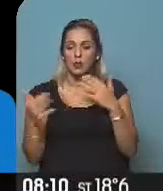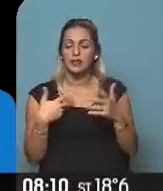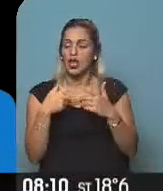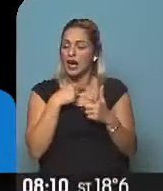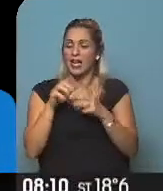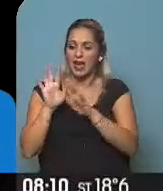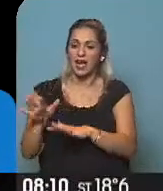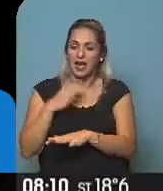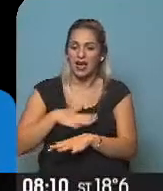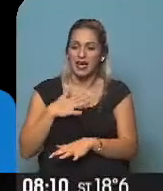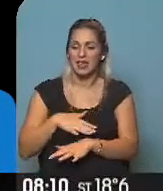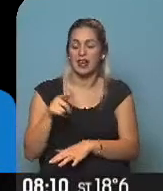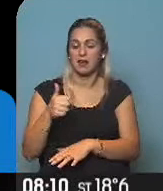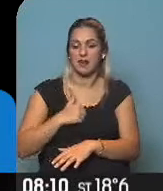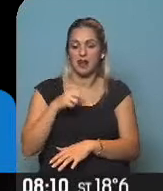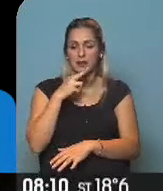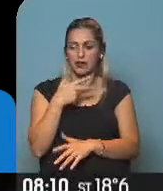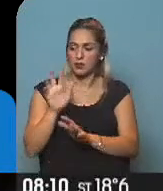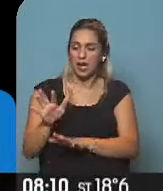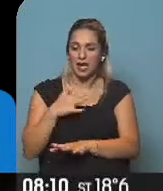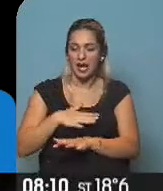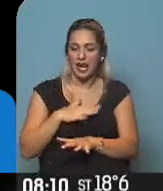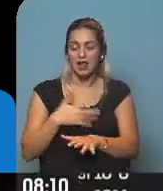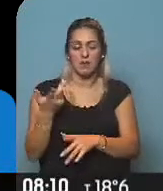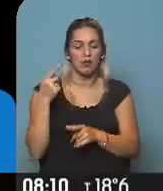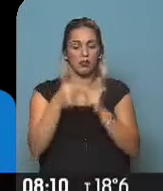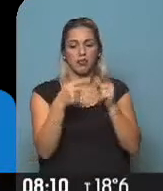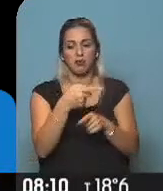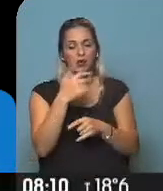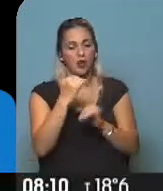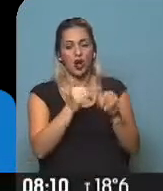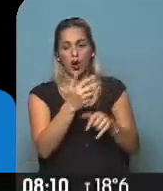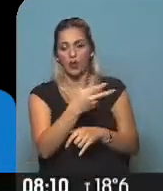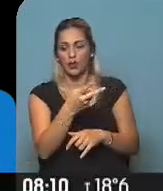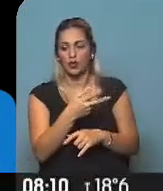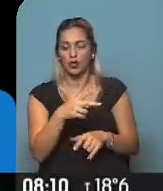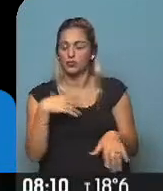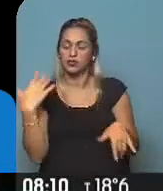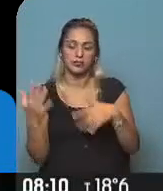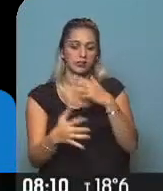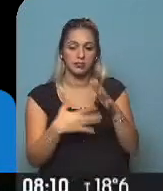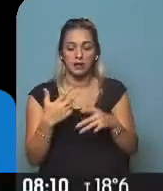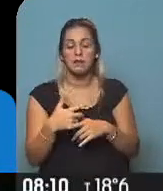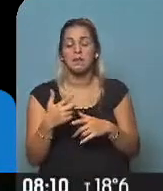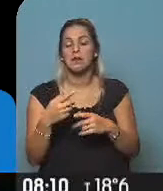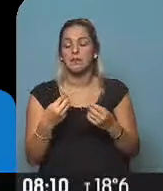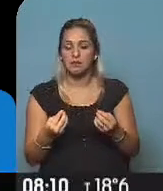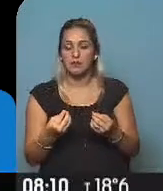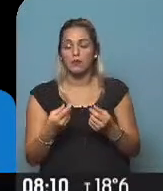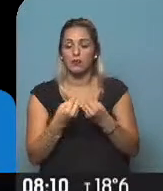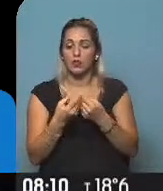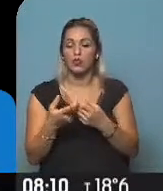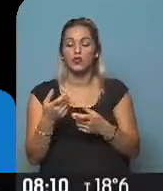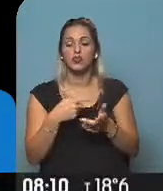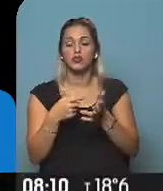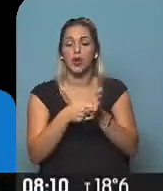prefectos que agredían a los chicos bajados del colectivo, lo que generó un tumulto que terminó con represión de la misma fuerza. La reacción incluyó balas de goma que